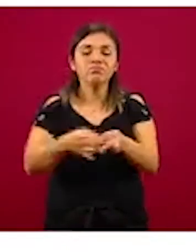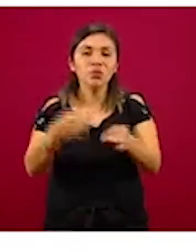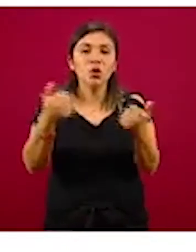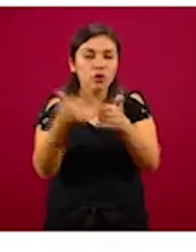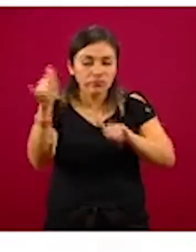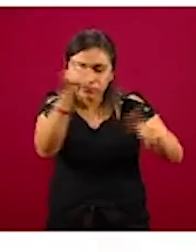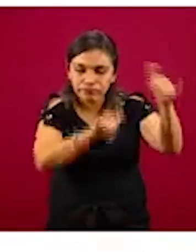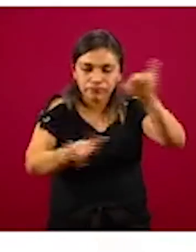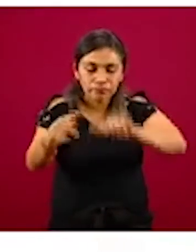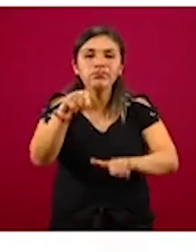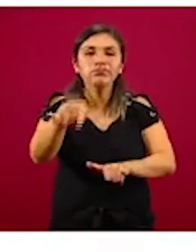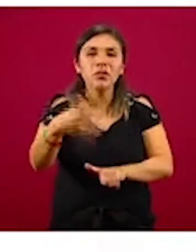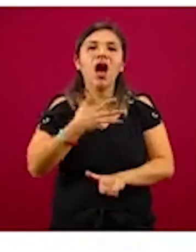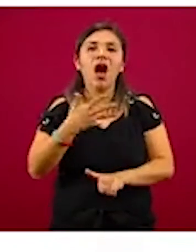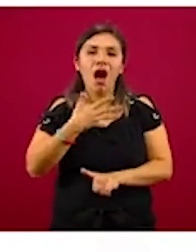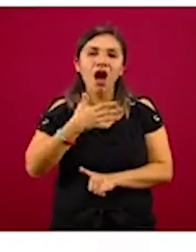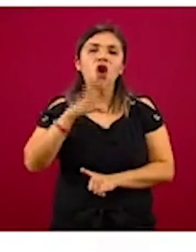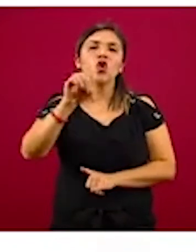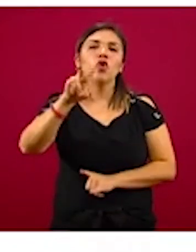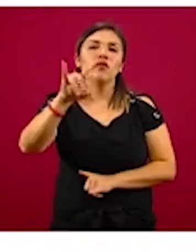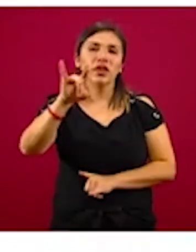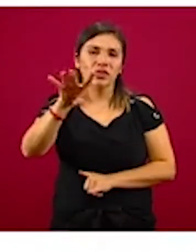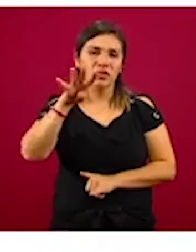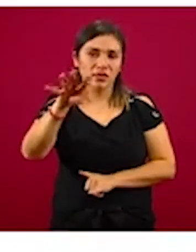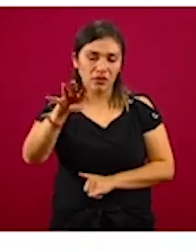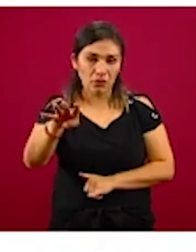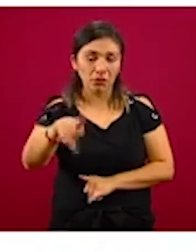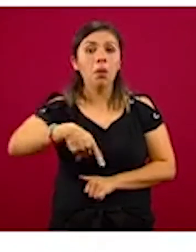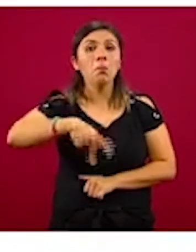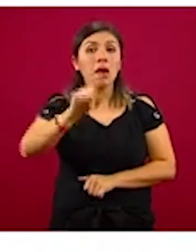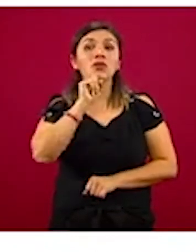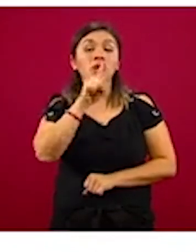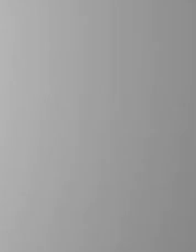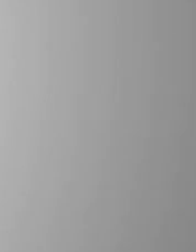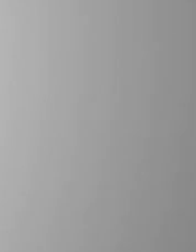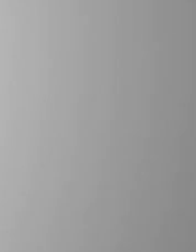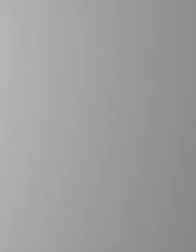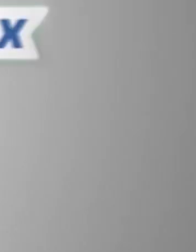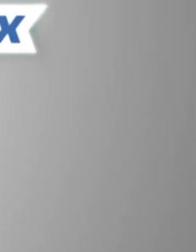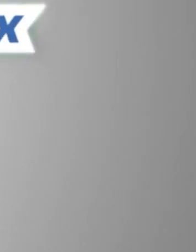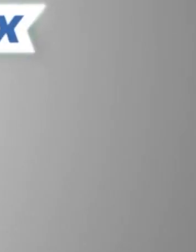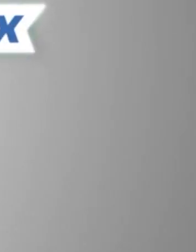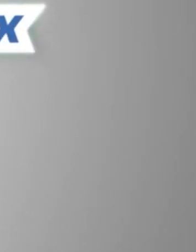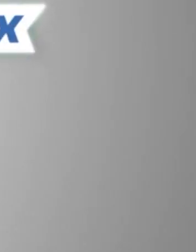que hasta el momento se han confirmado con pruebas de laboratorio positivas a SARS-CoV-2.